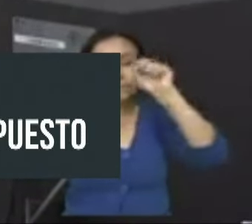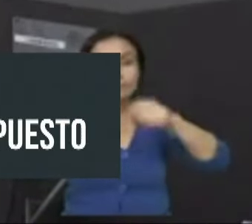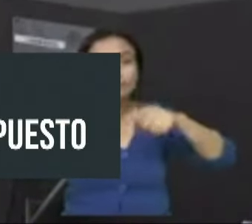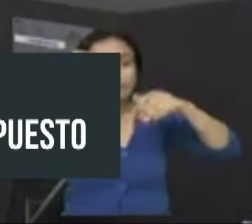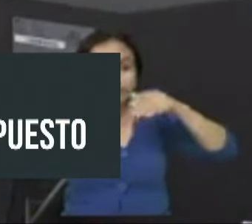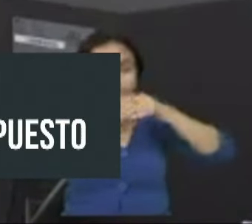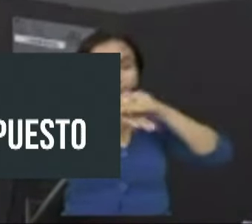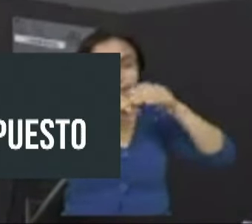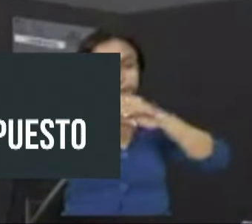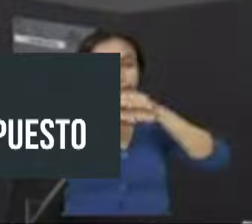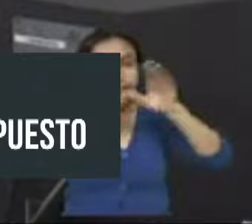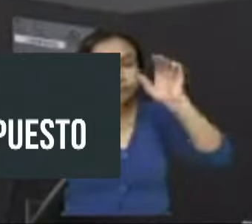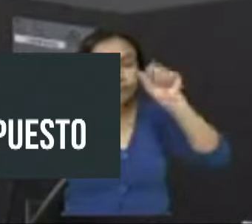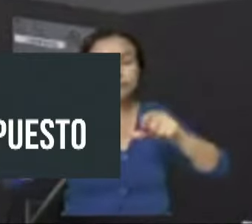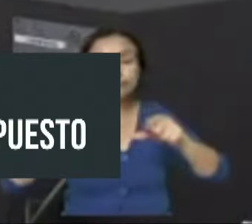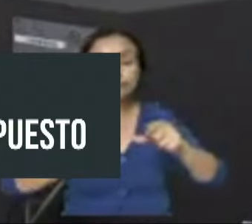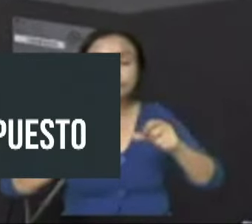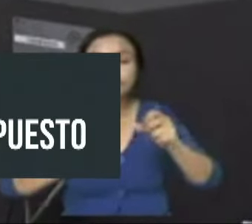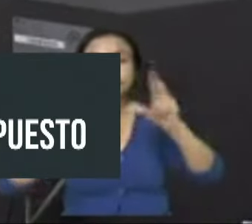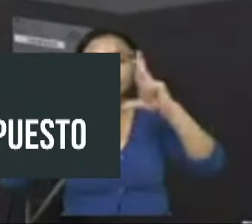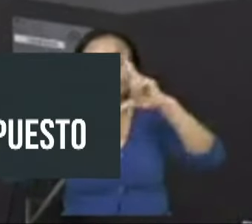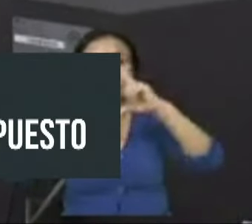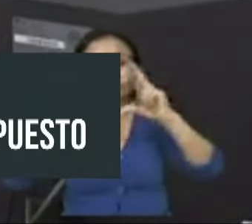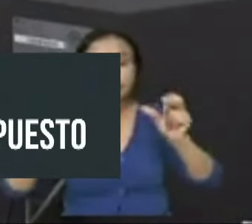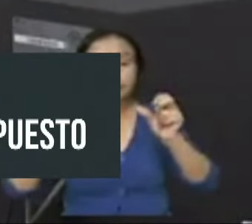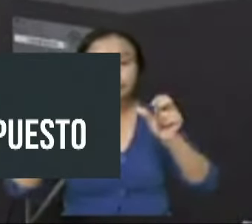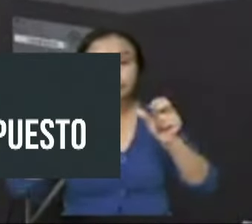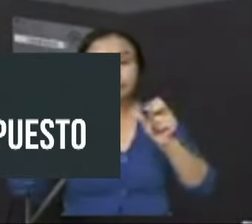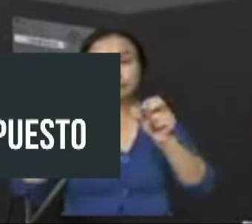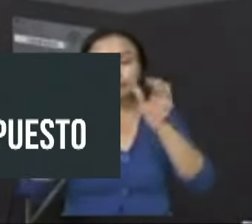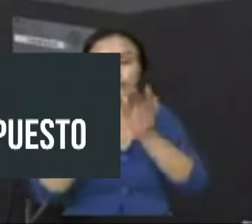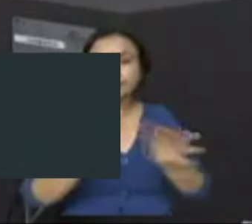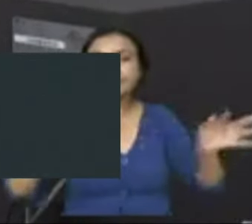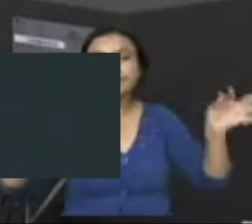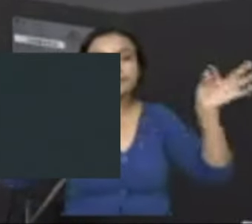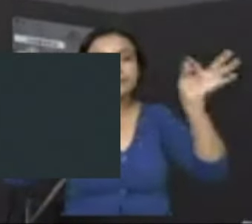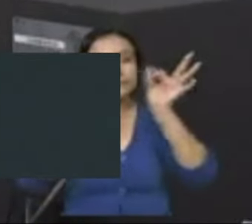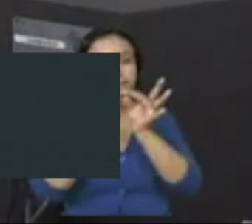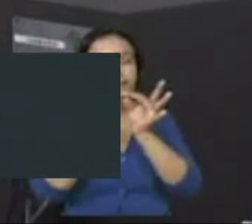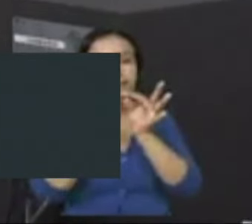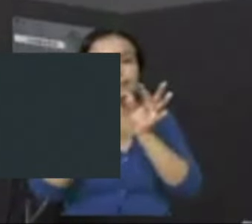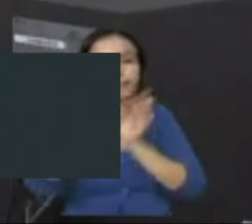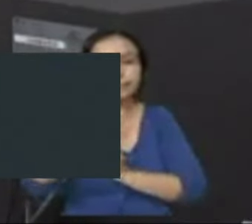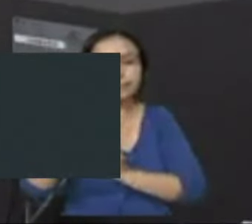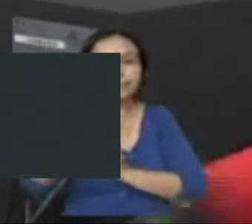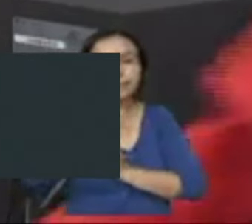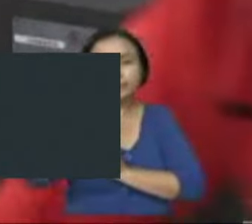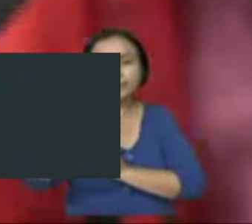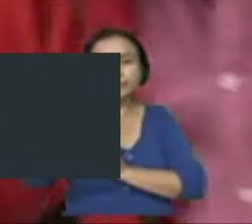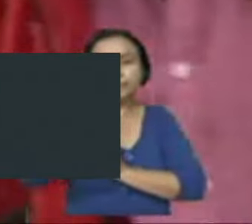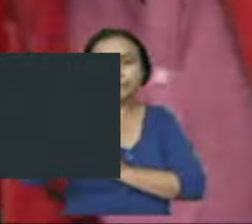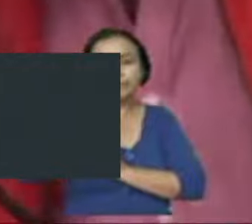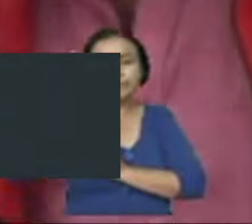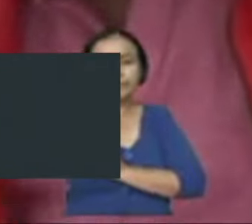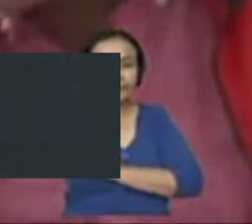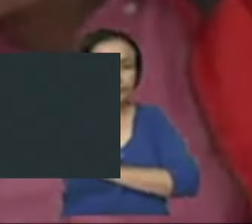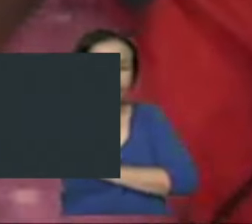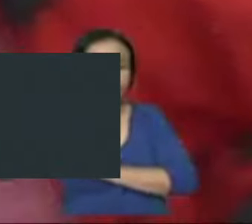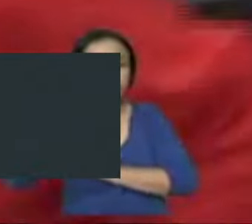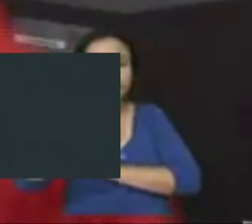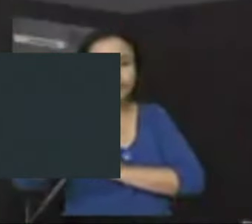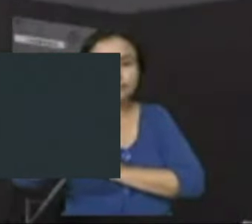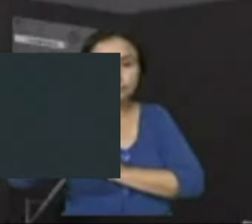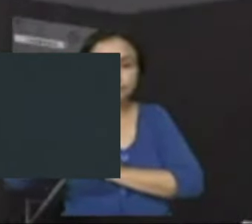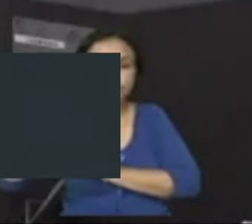de almacenamiento que tenemos de un producto de tanta importancia como es el GLP, o sea, el gas.